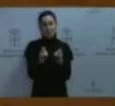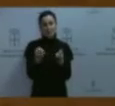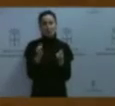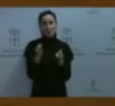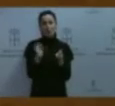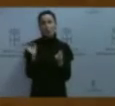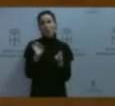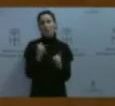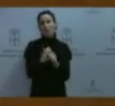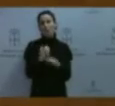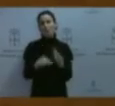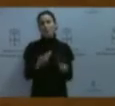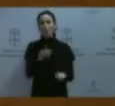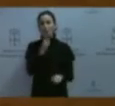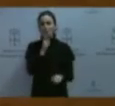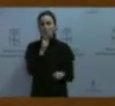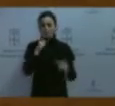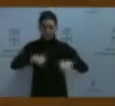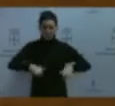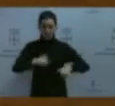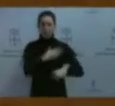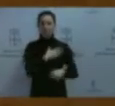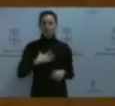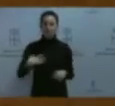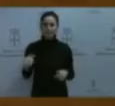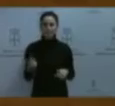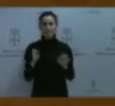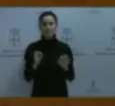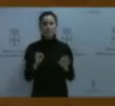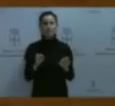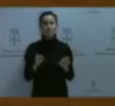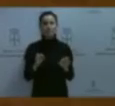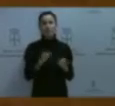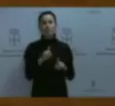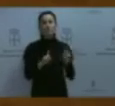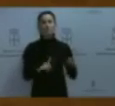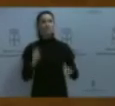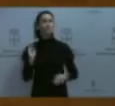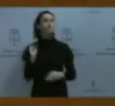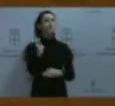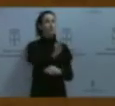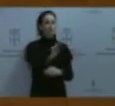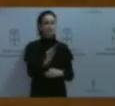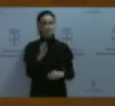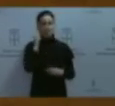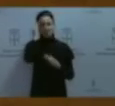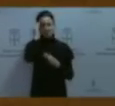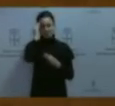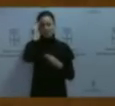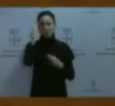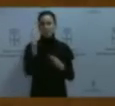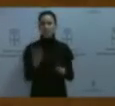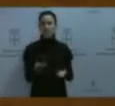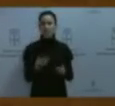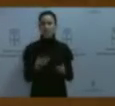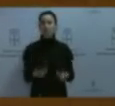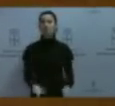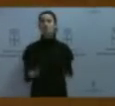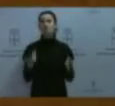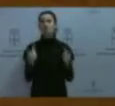de trabajo. Y aquí lanzo una pregunta, que Jessy cree que deben rendir cuentas estos